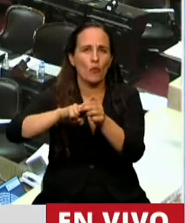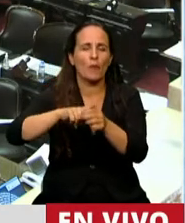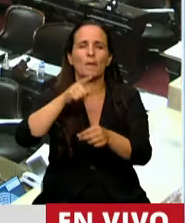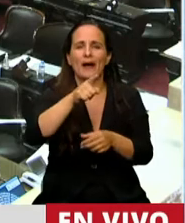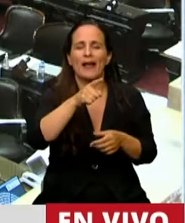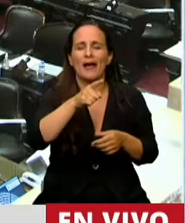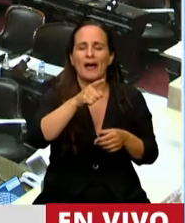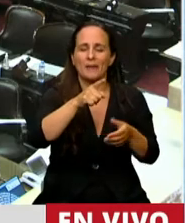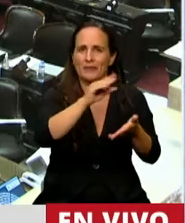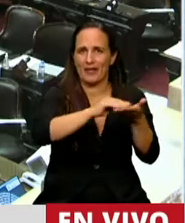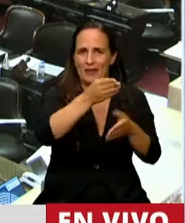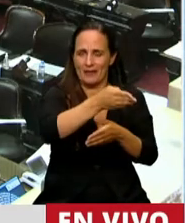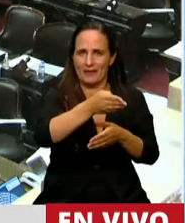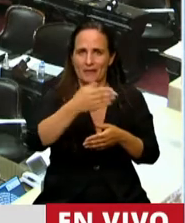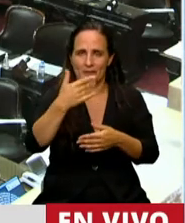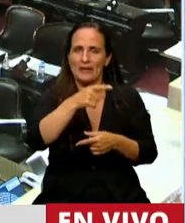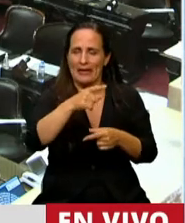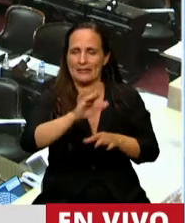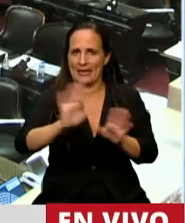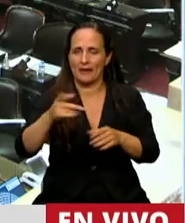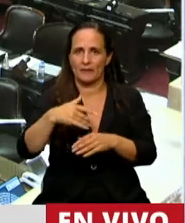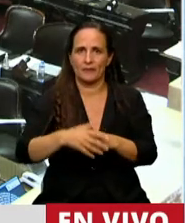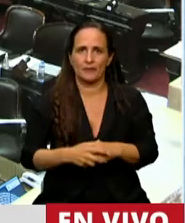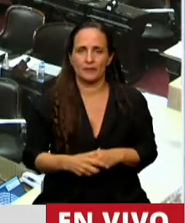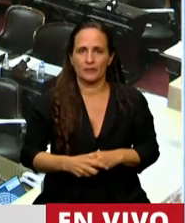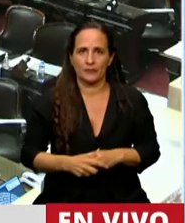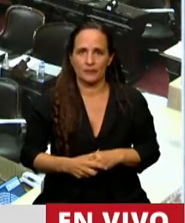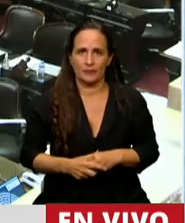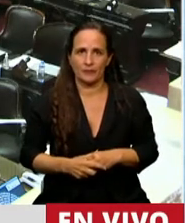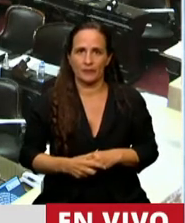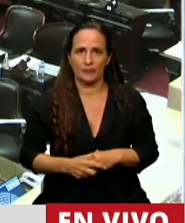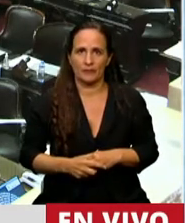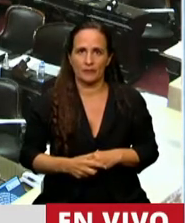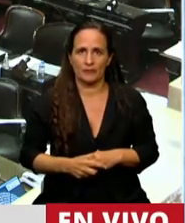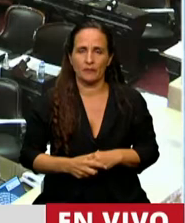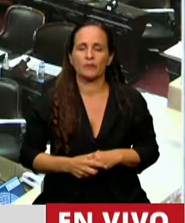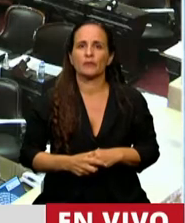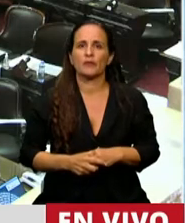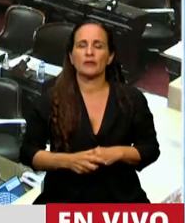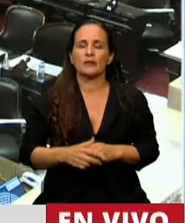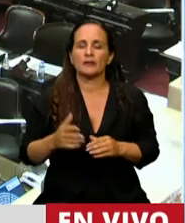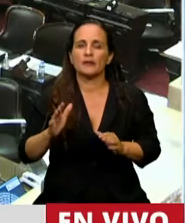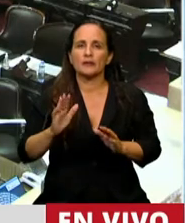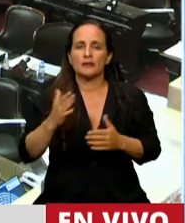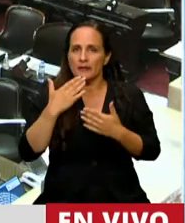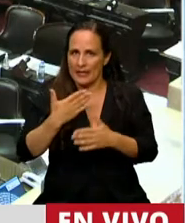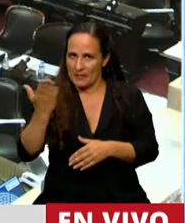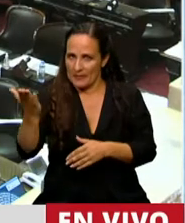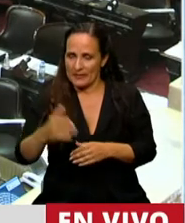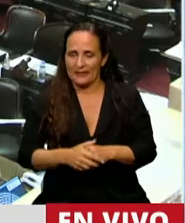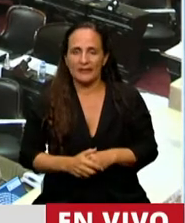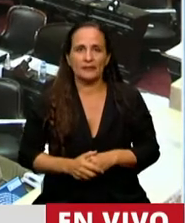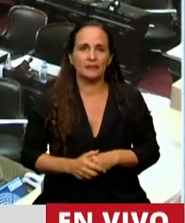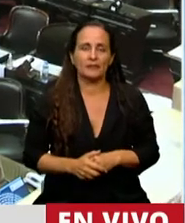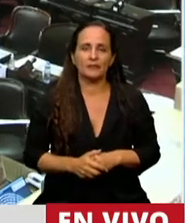Sarghini. Ahí está cerrado. Adelante, Sarghini. No, por favor, al contrario. Gracias a usted, presidente. Decía que